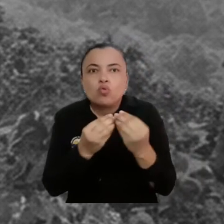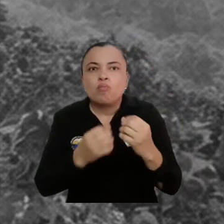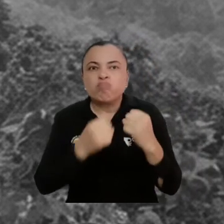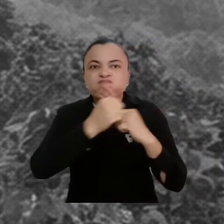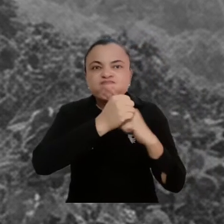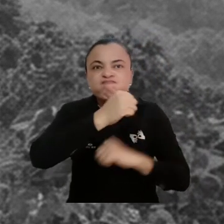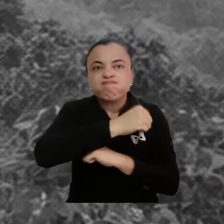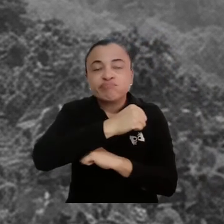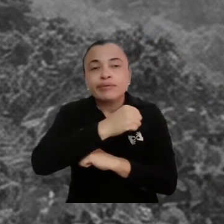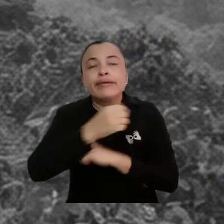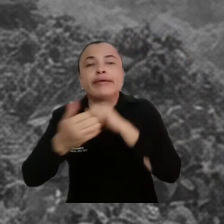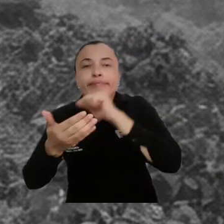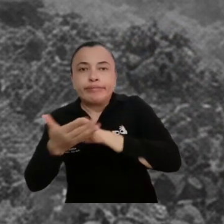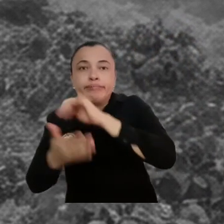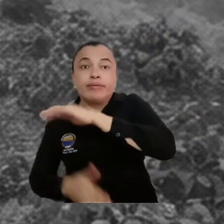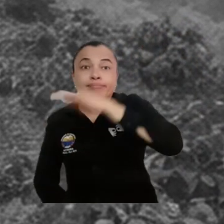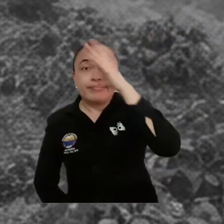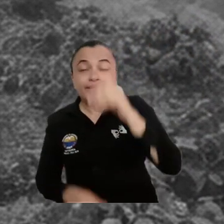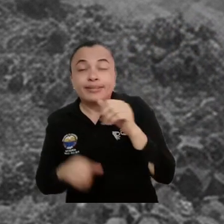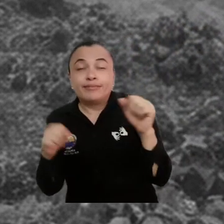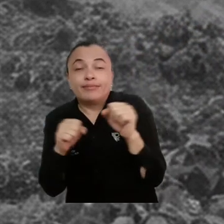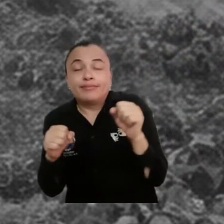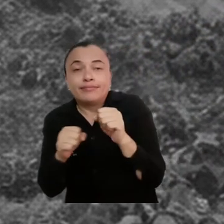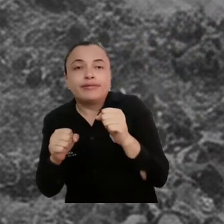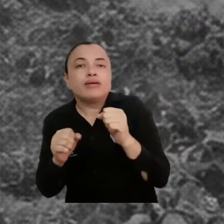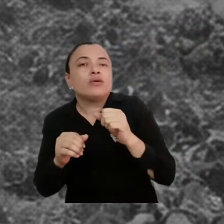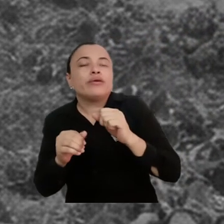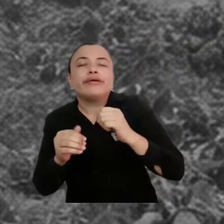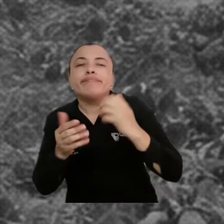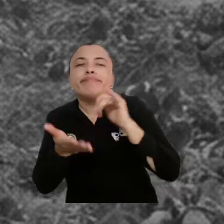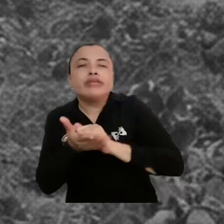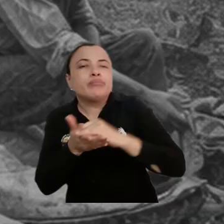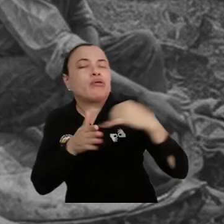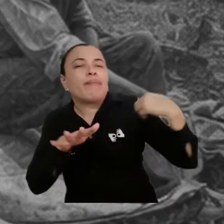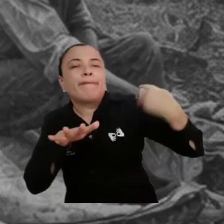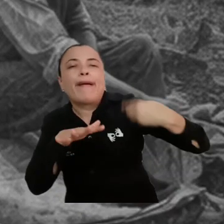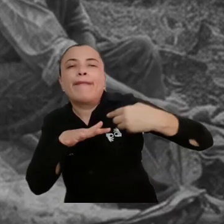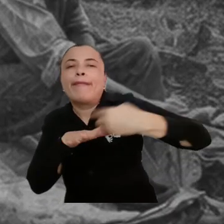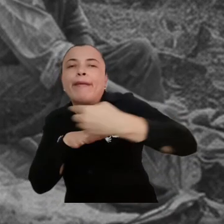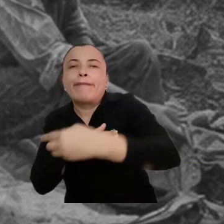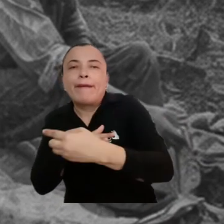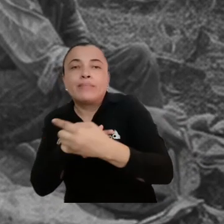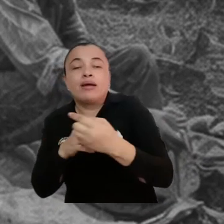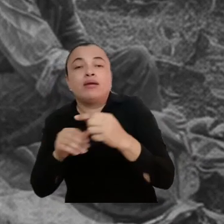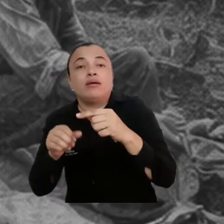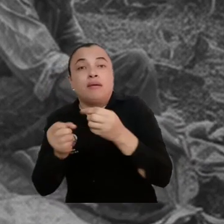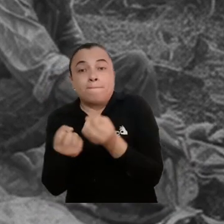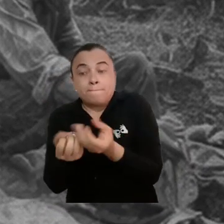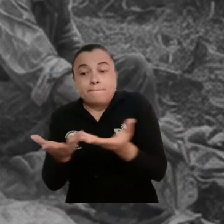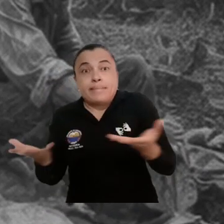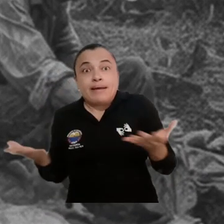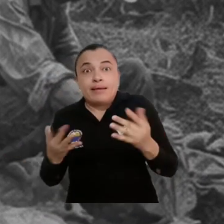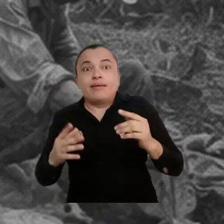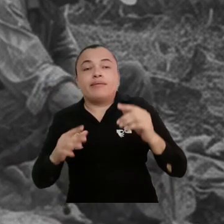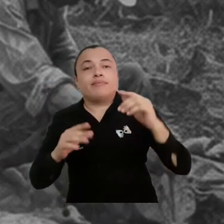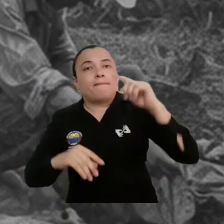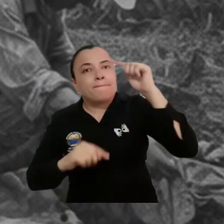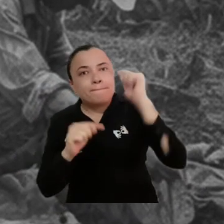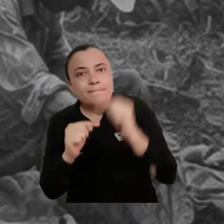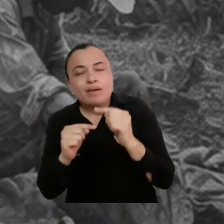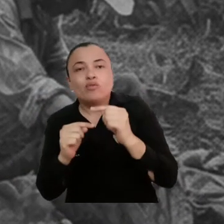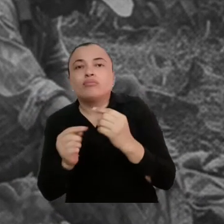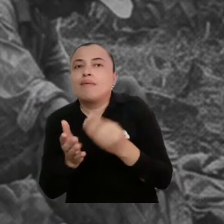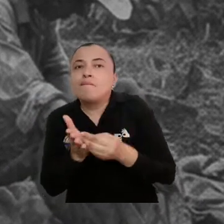Nevada continuaban operando bajo estructuras tradicionales, con variedades menos productivas que resultaban cada vez más costosas en